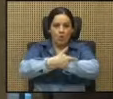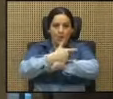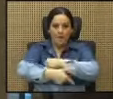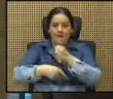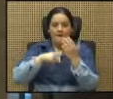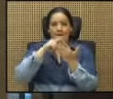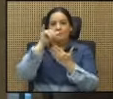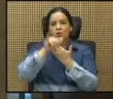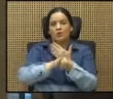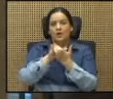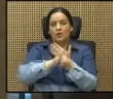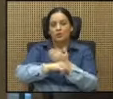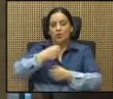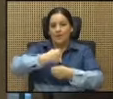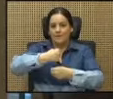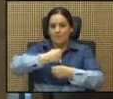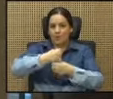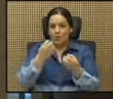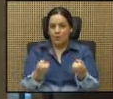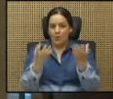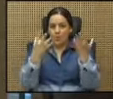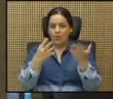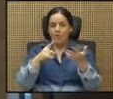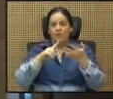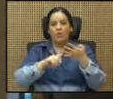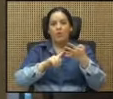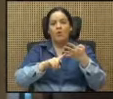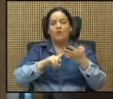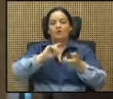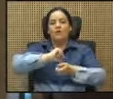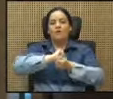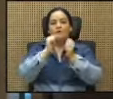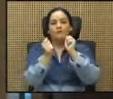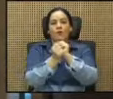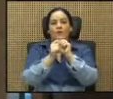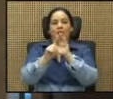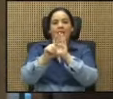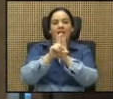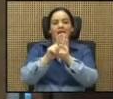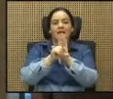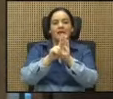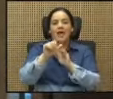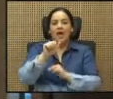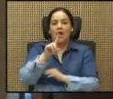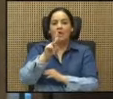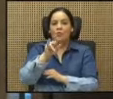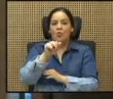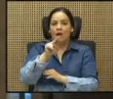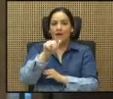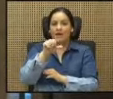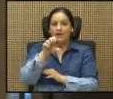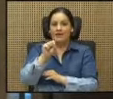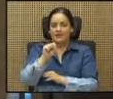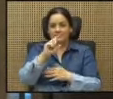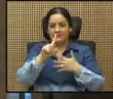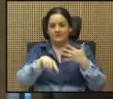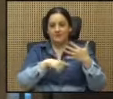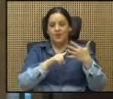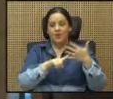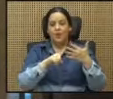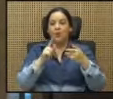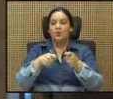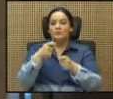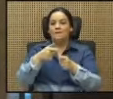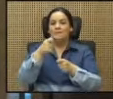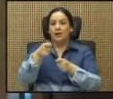empleo público, reforma a la ley de aduanas, aparte de los aportes de las